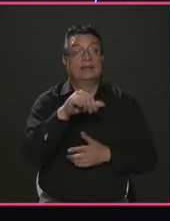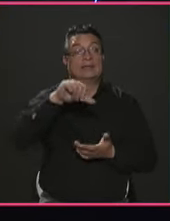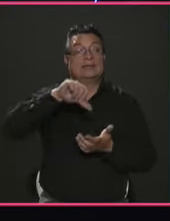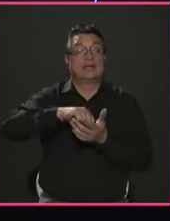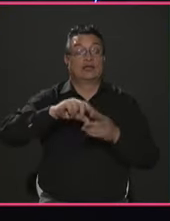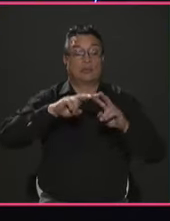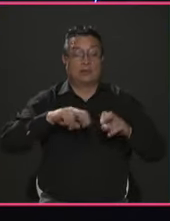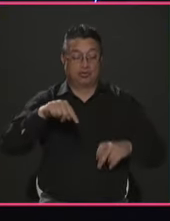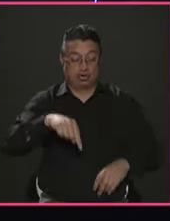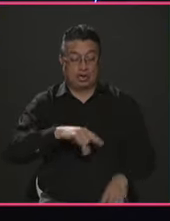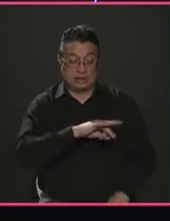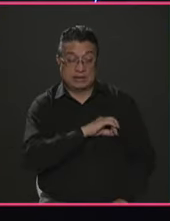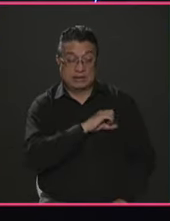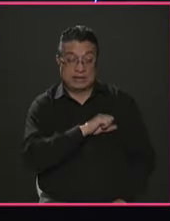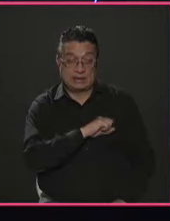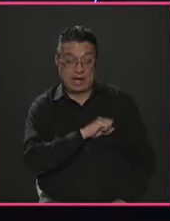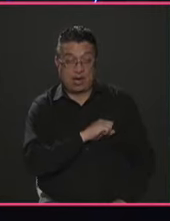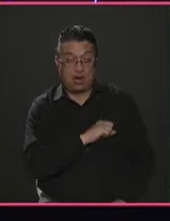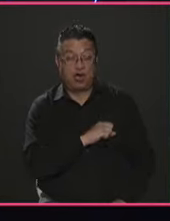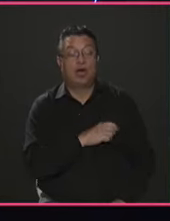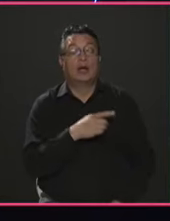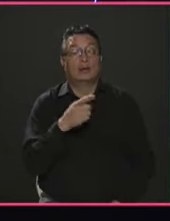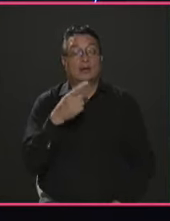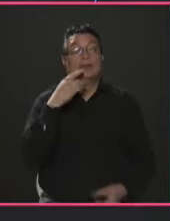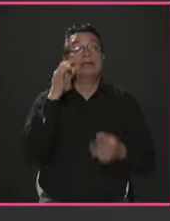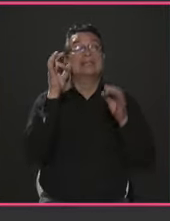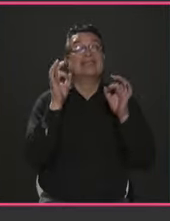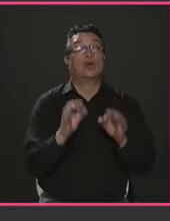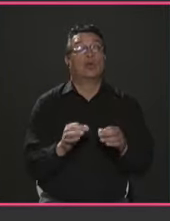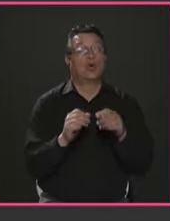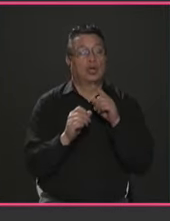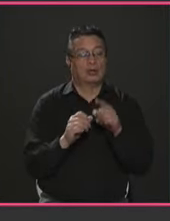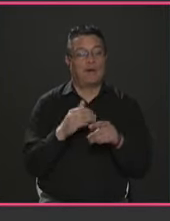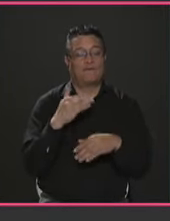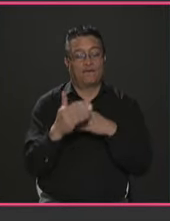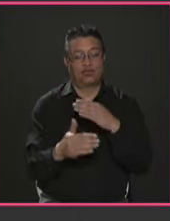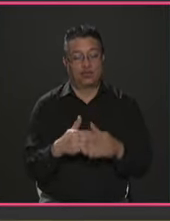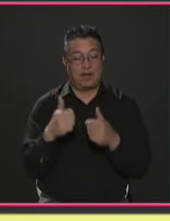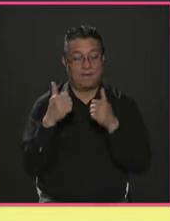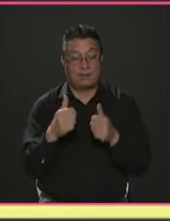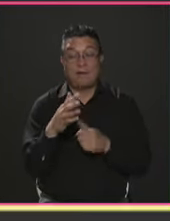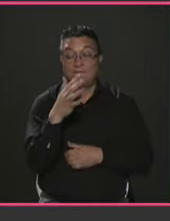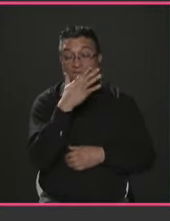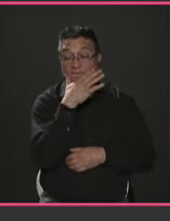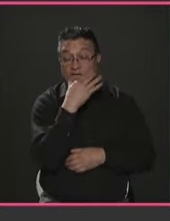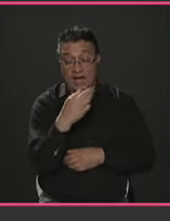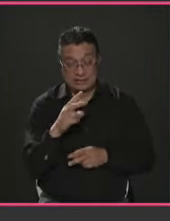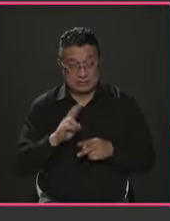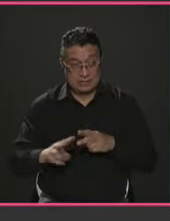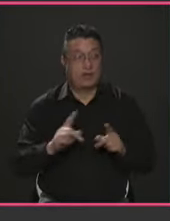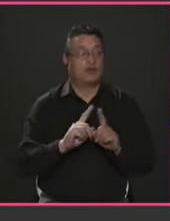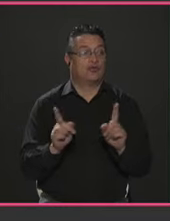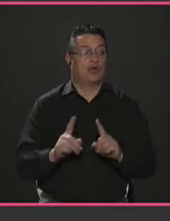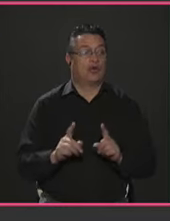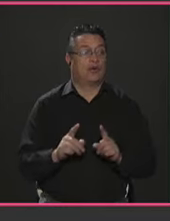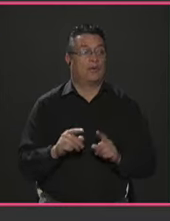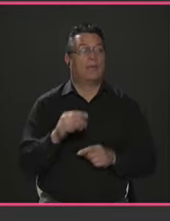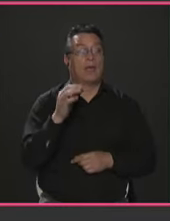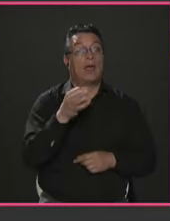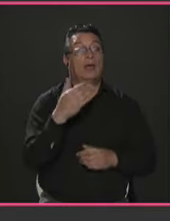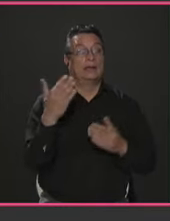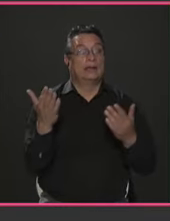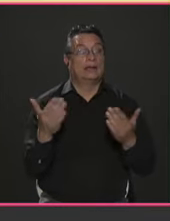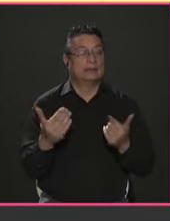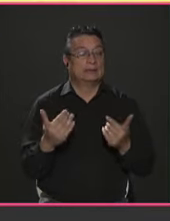investigación aquí en Santiago estamos segur que esto efectivamente funciona pero no es tan fácil hacer se